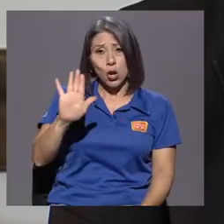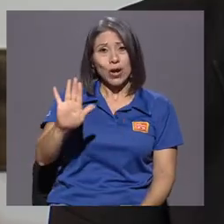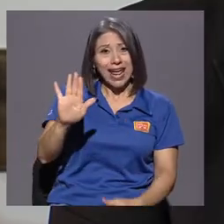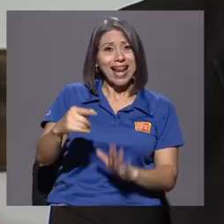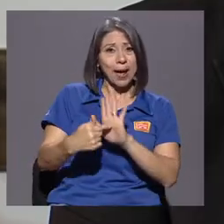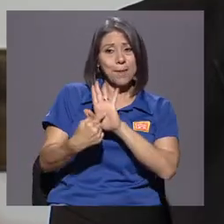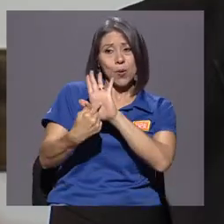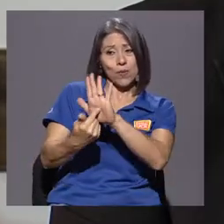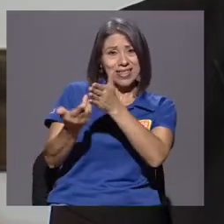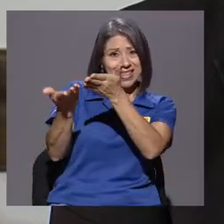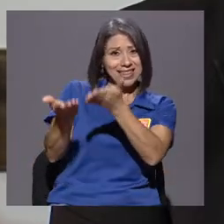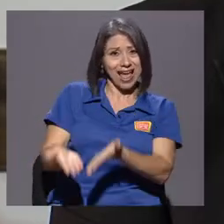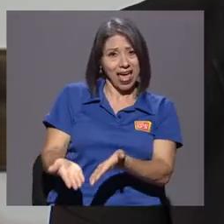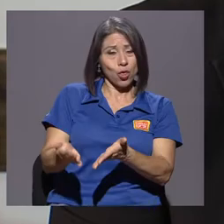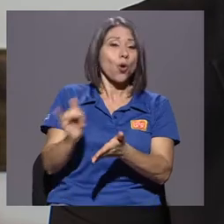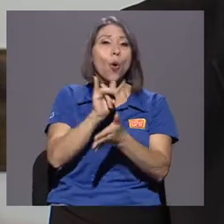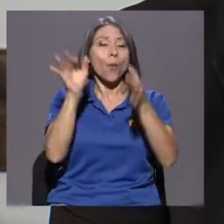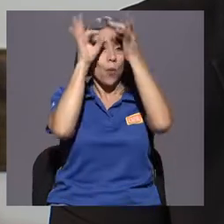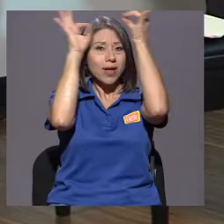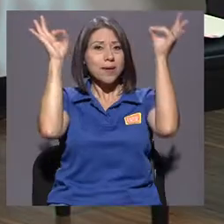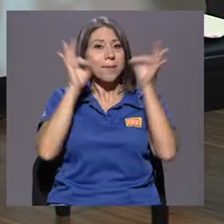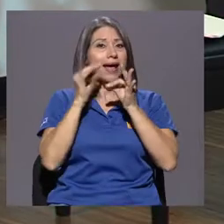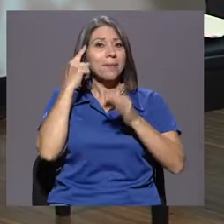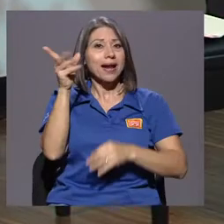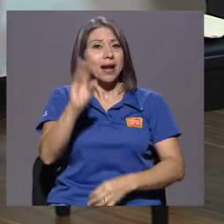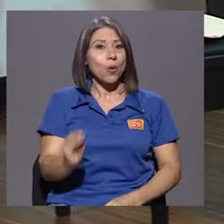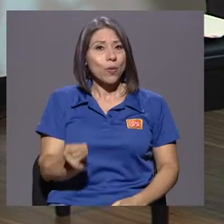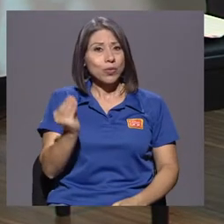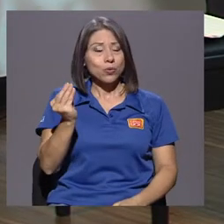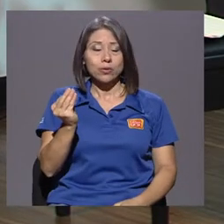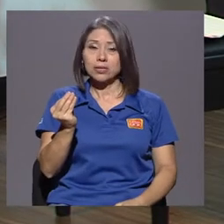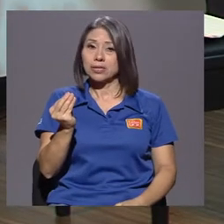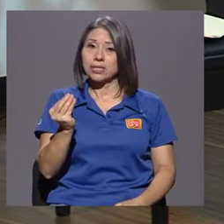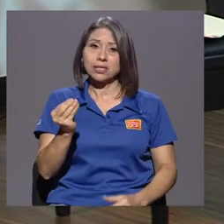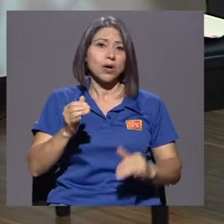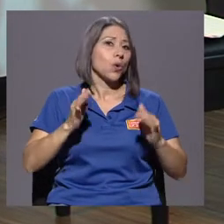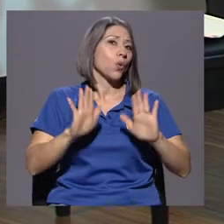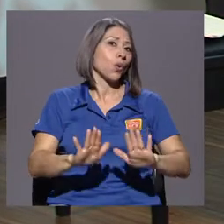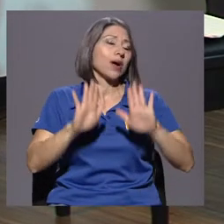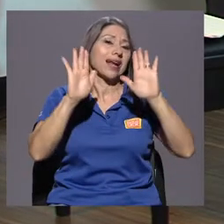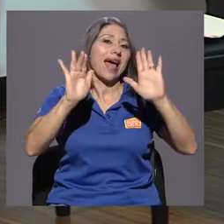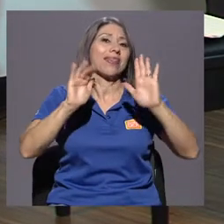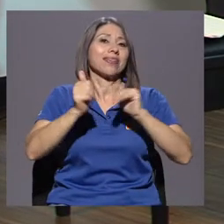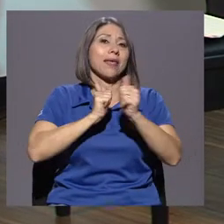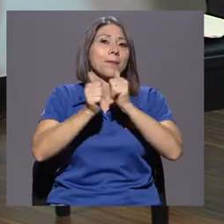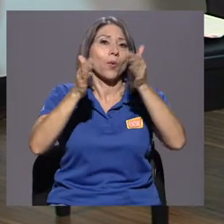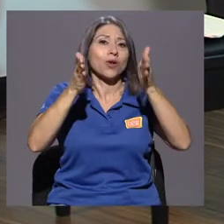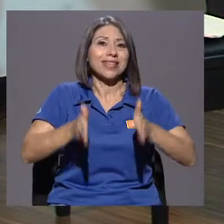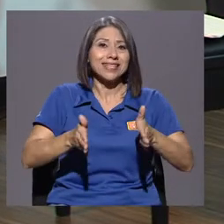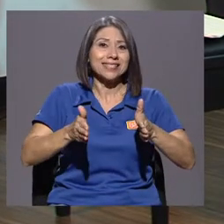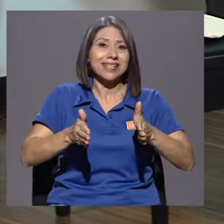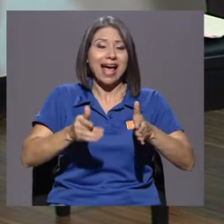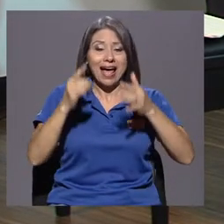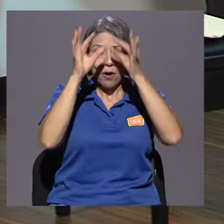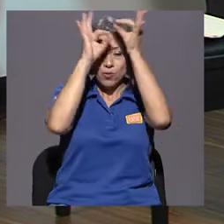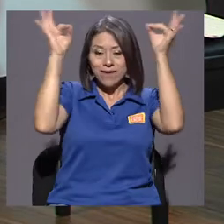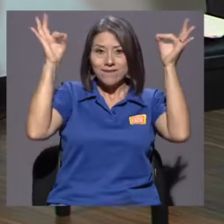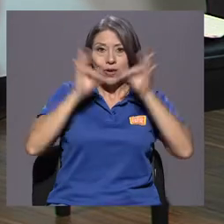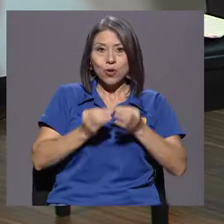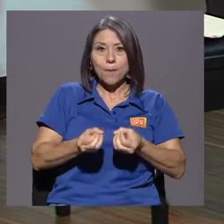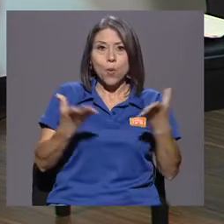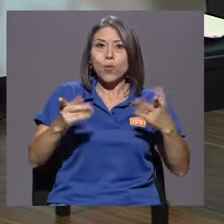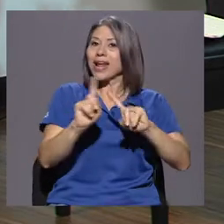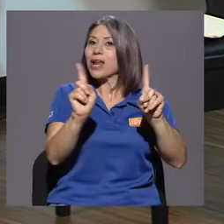proyectado como imagen para la juventud un gran deportista un gran artista una figura pública deja de pertenecer sé a sí misma